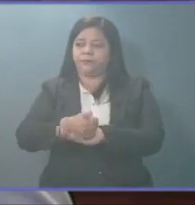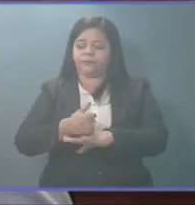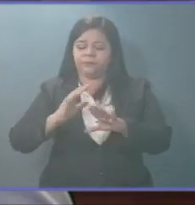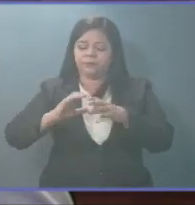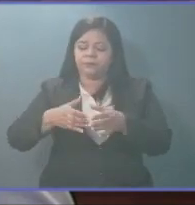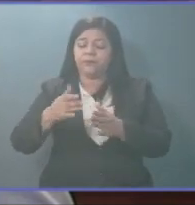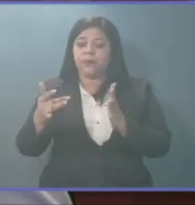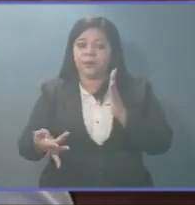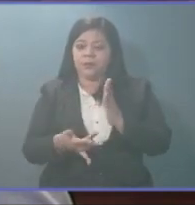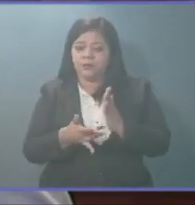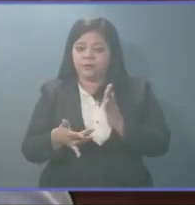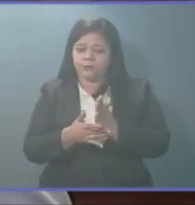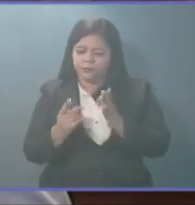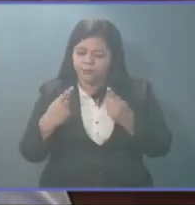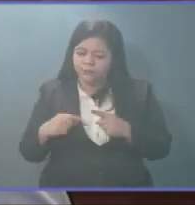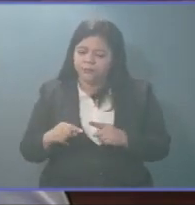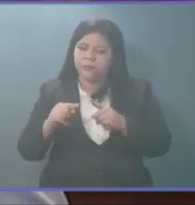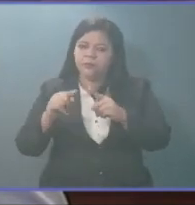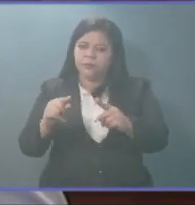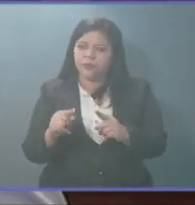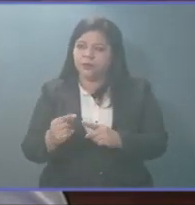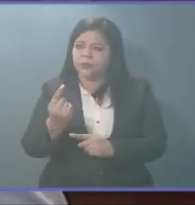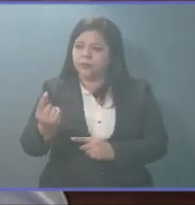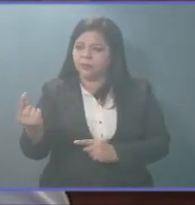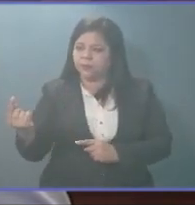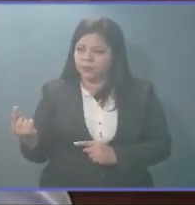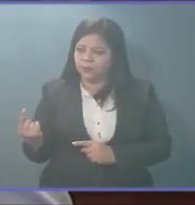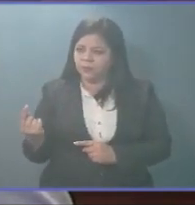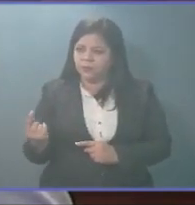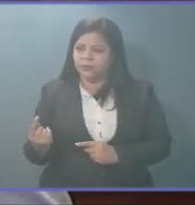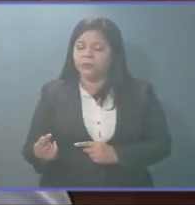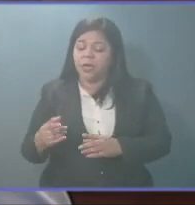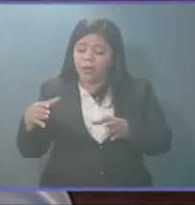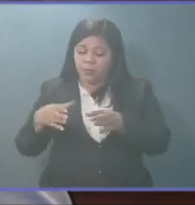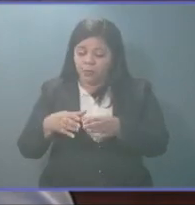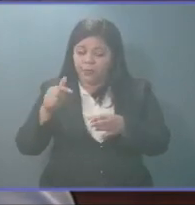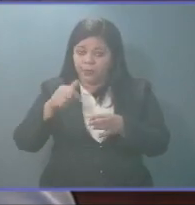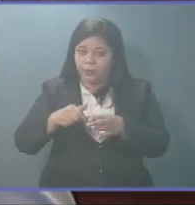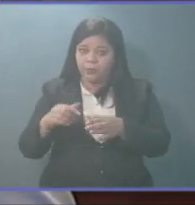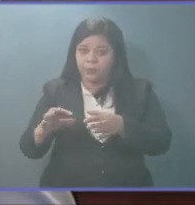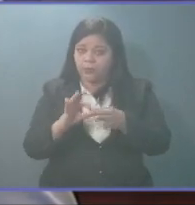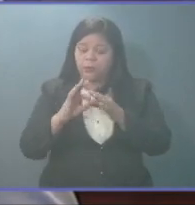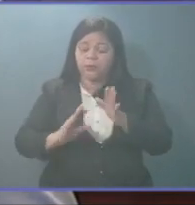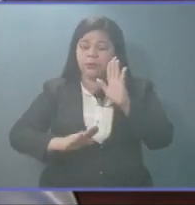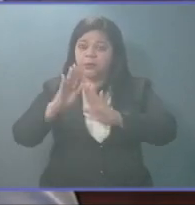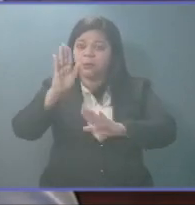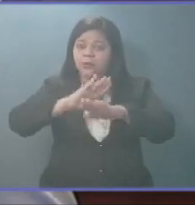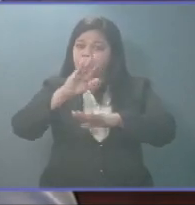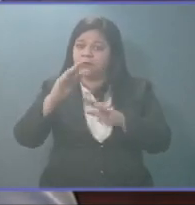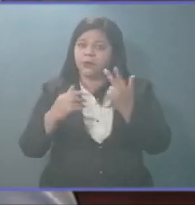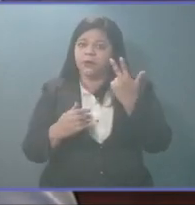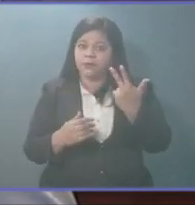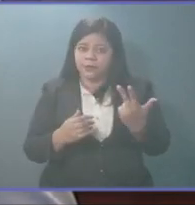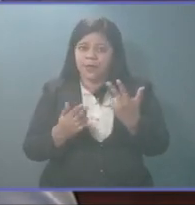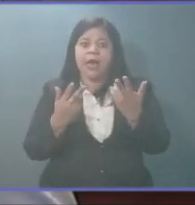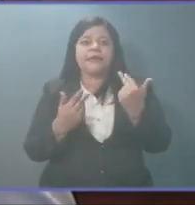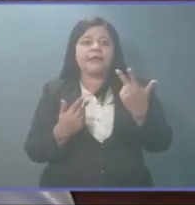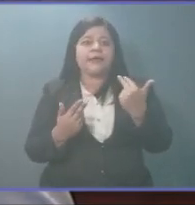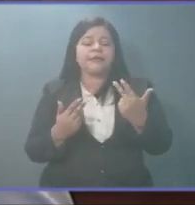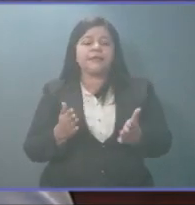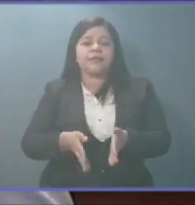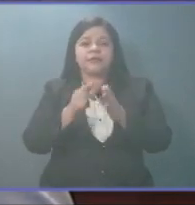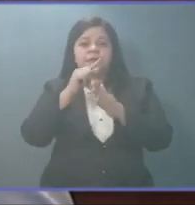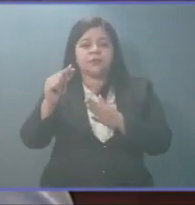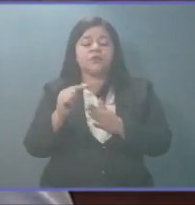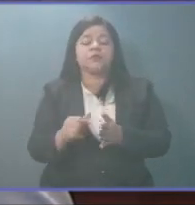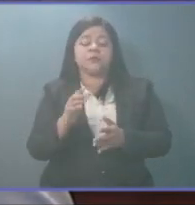técnico que da seguimiento voz y voto a la población. En dicho comité coordinamos la participación de 13 instituciones de gobierno